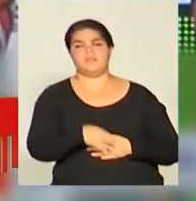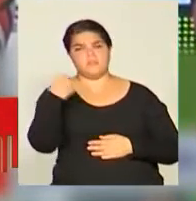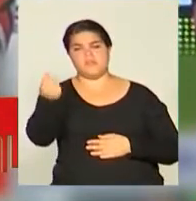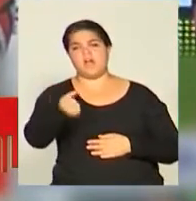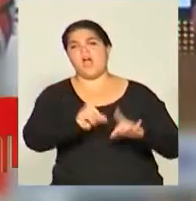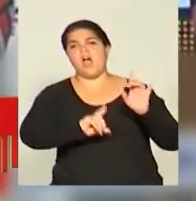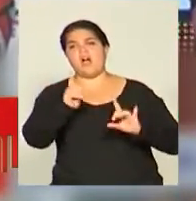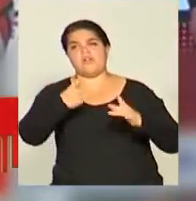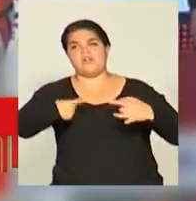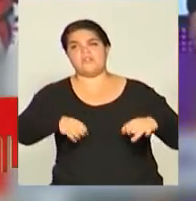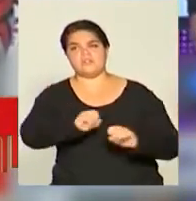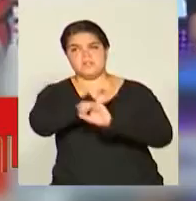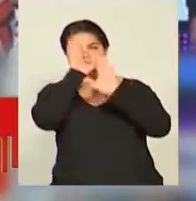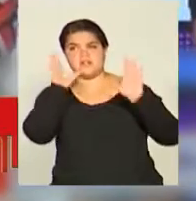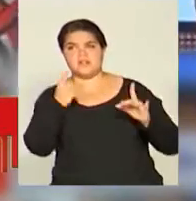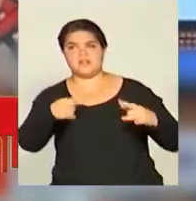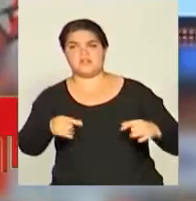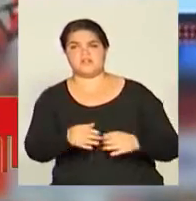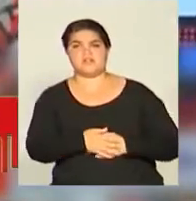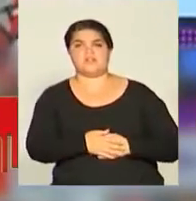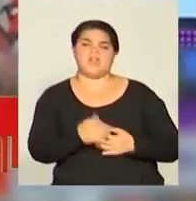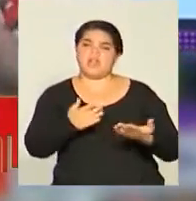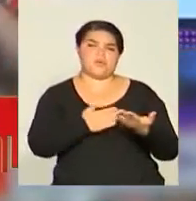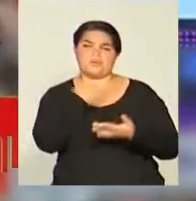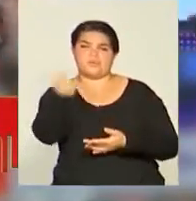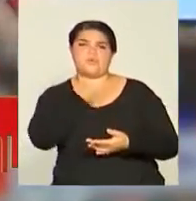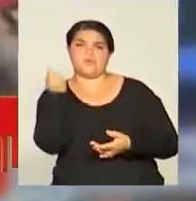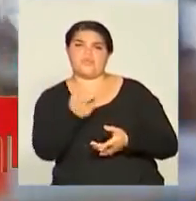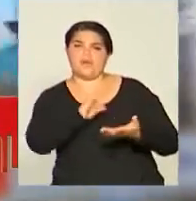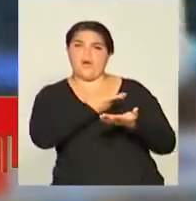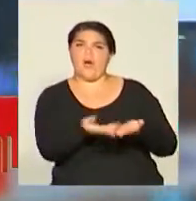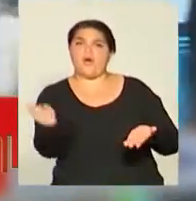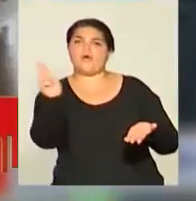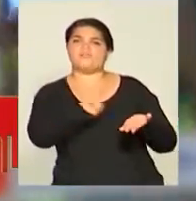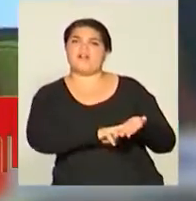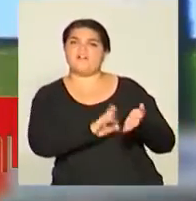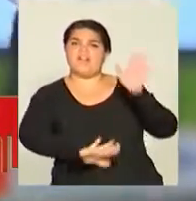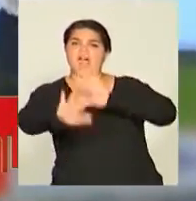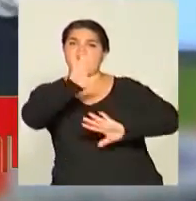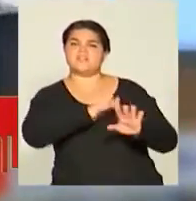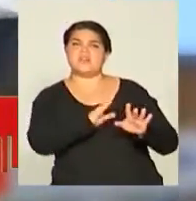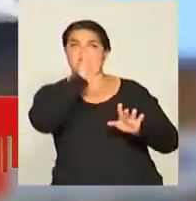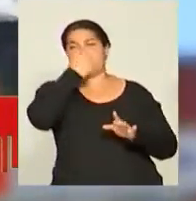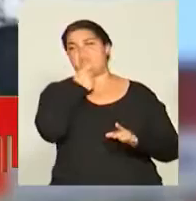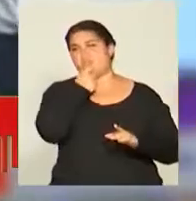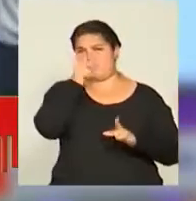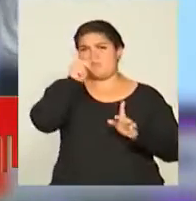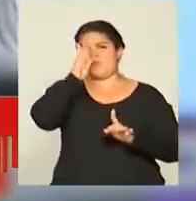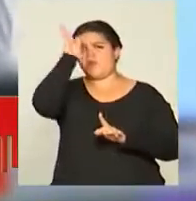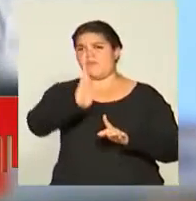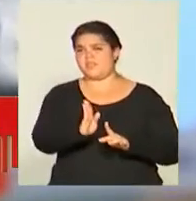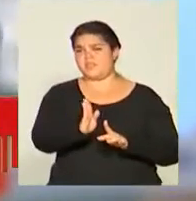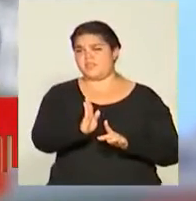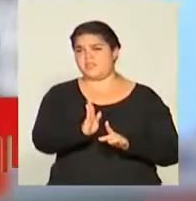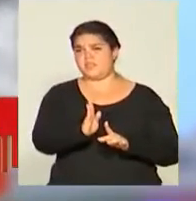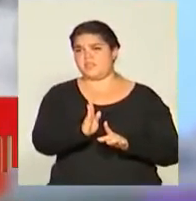retoque de las relaciones internacionales, volviendo y bueno, y en el caso de Brasil, vos comentabas con Brasil,